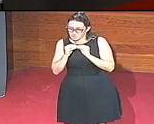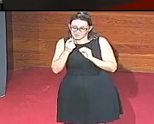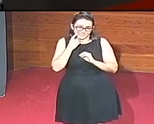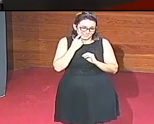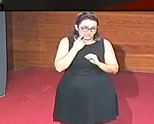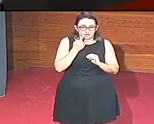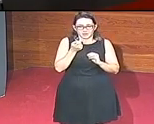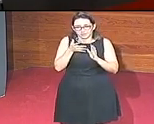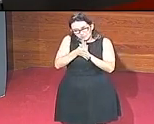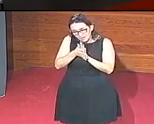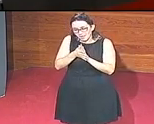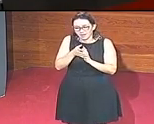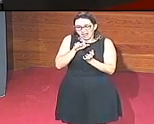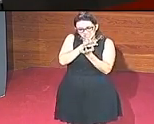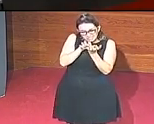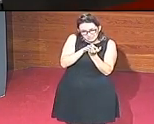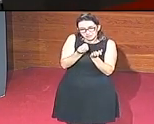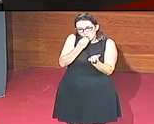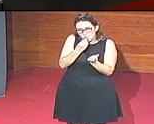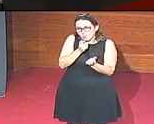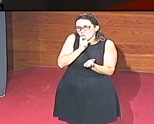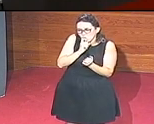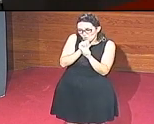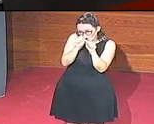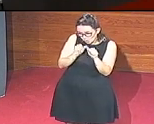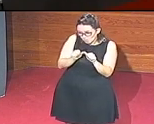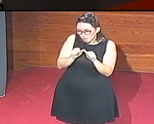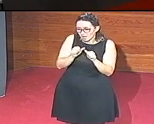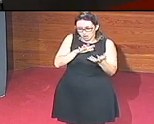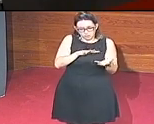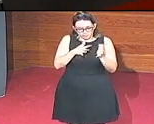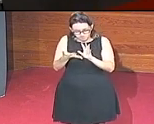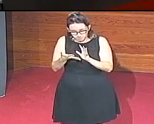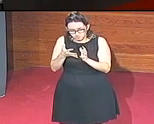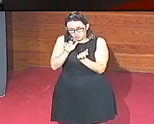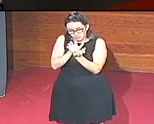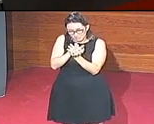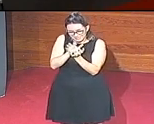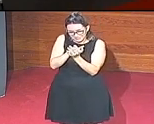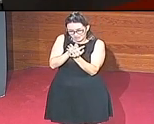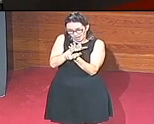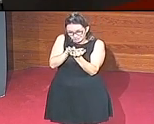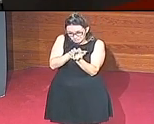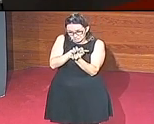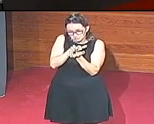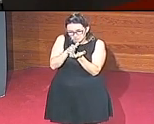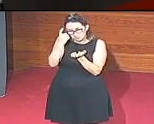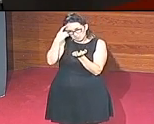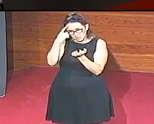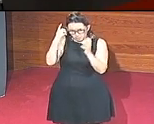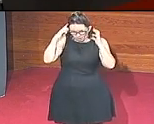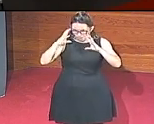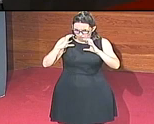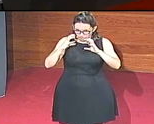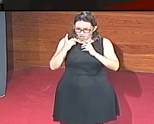todos como comían como hacían y aquí los textos también lo pasaba él pero tú buscas la información de cómo eran los cráneos de un ander tal o